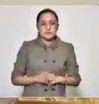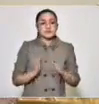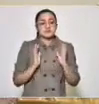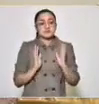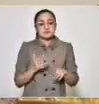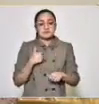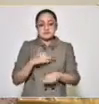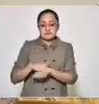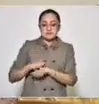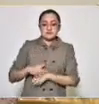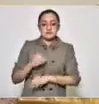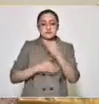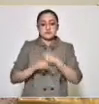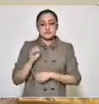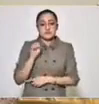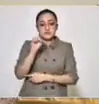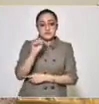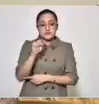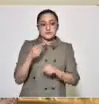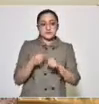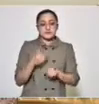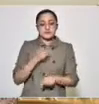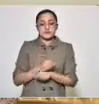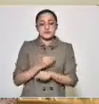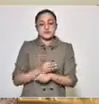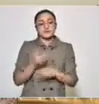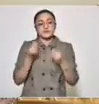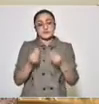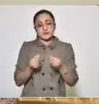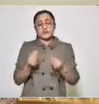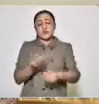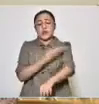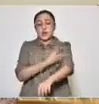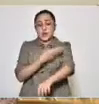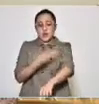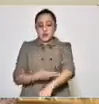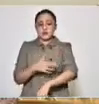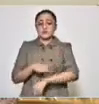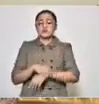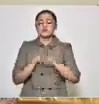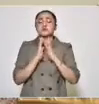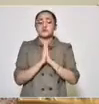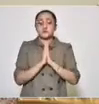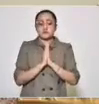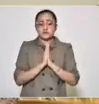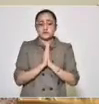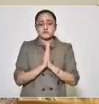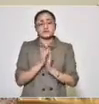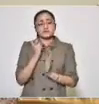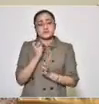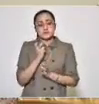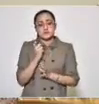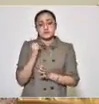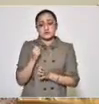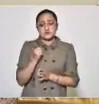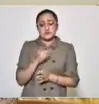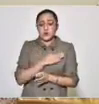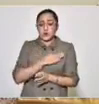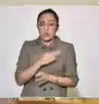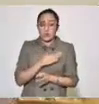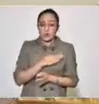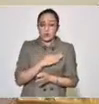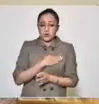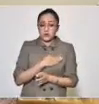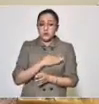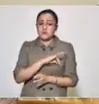Llamo a todos los sindicatos a que actúen con mucha honestidad, con muy buena fe, con muy